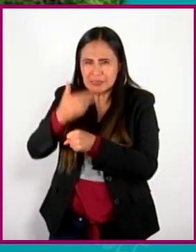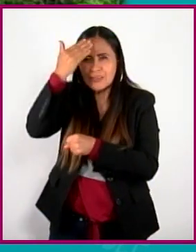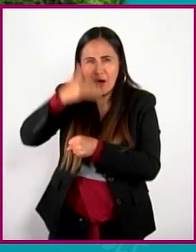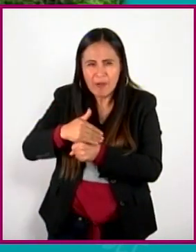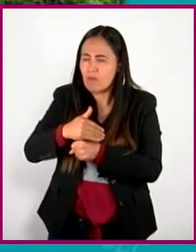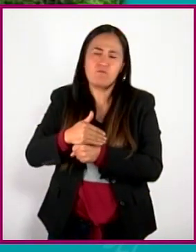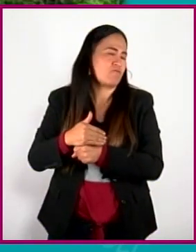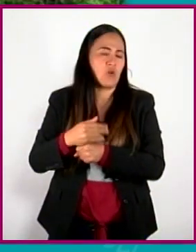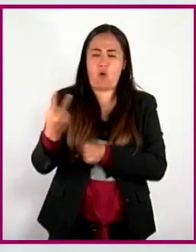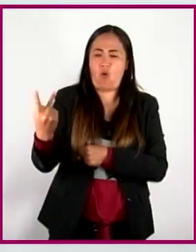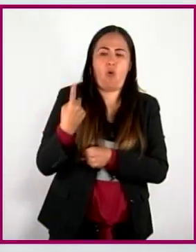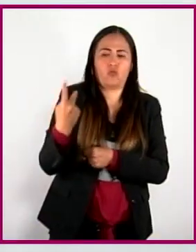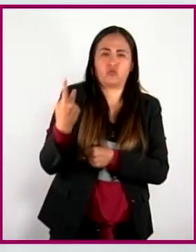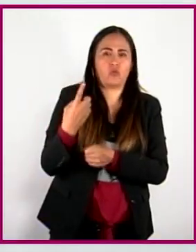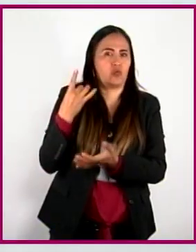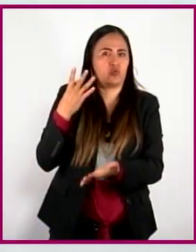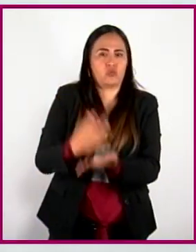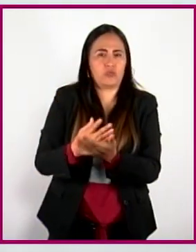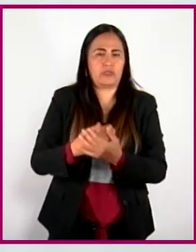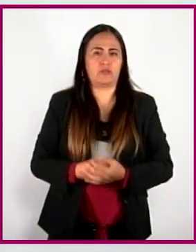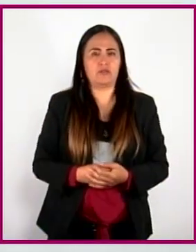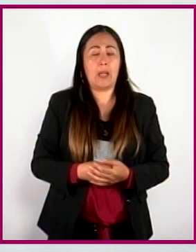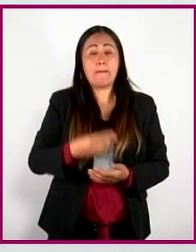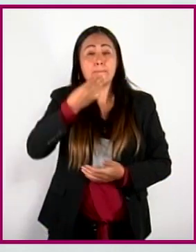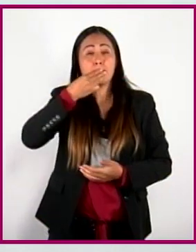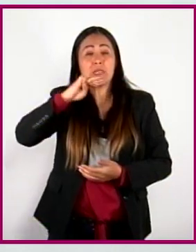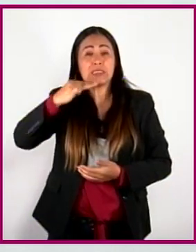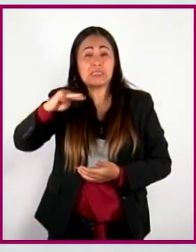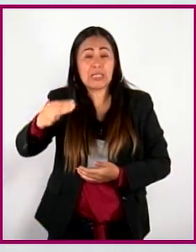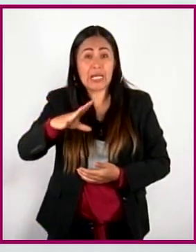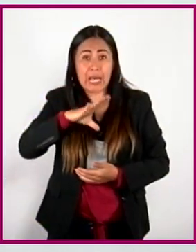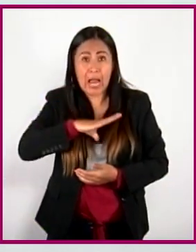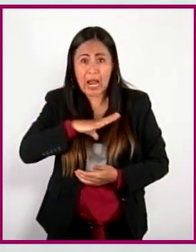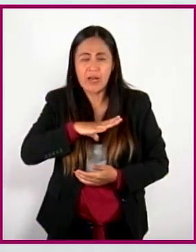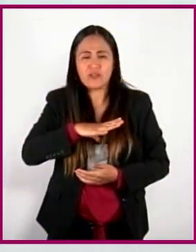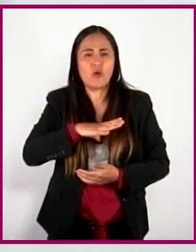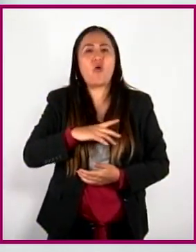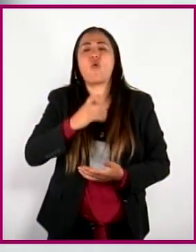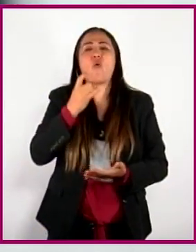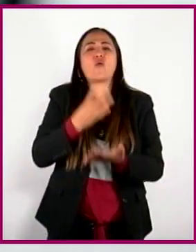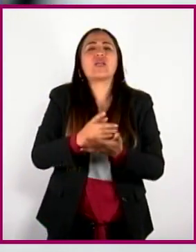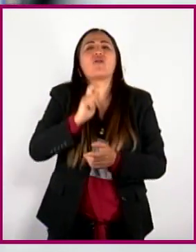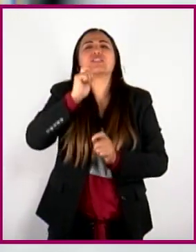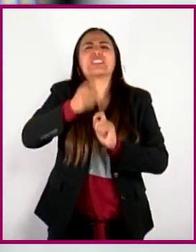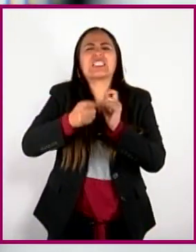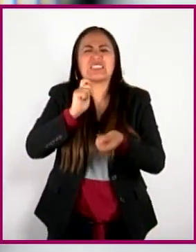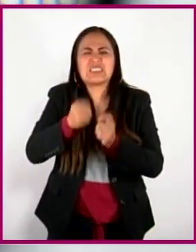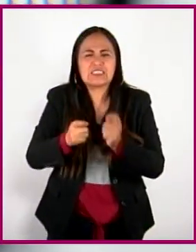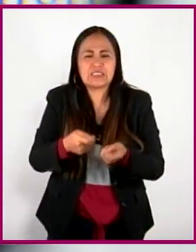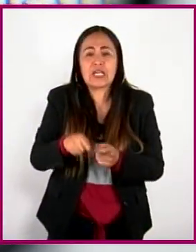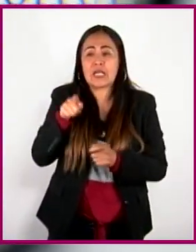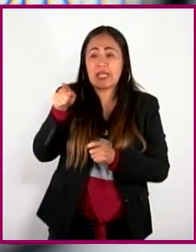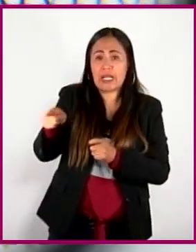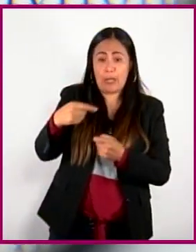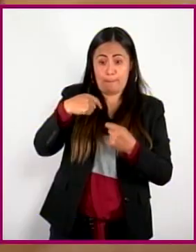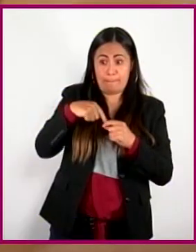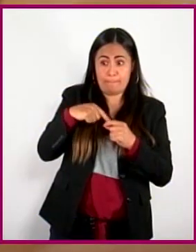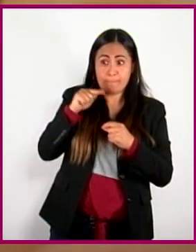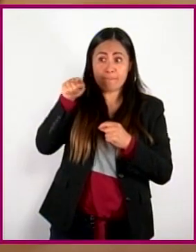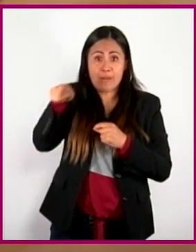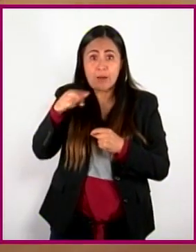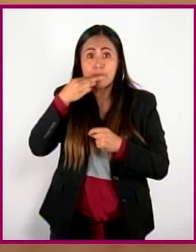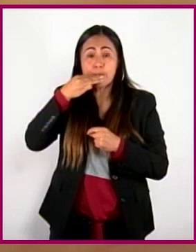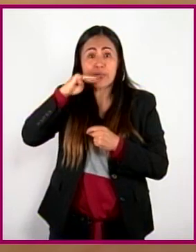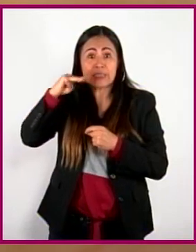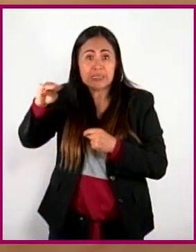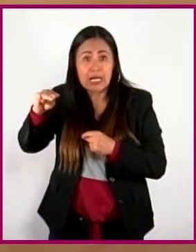que lo que se oculta no es la existencia de los mensajes, sino su significado, ¿no? Los mensajes entre el emisor y el receptor se intercambian